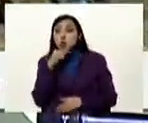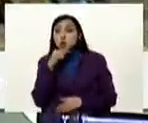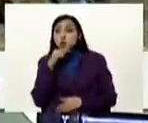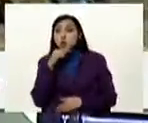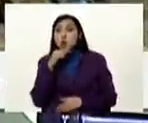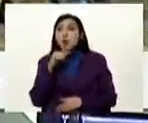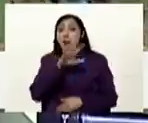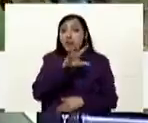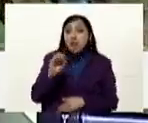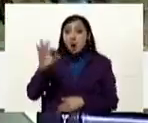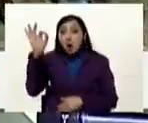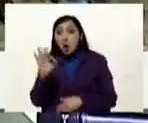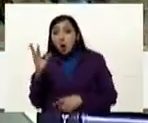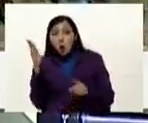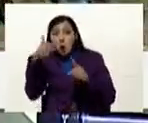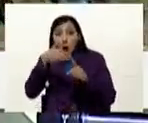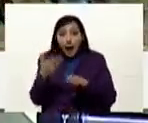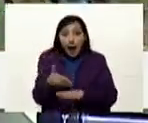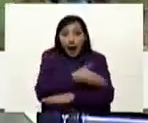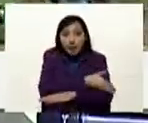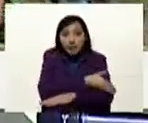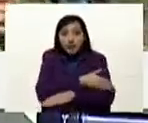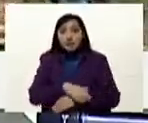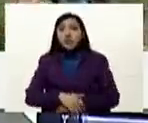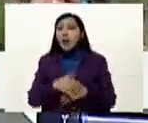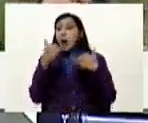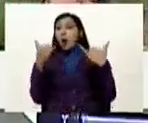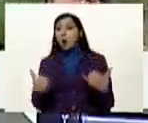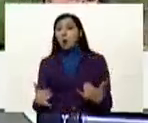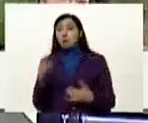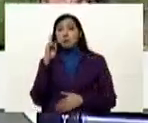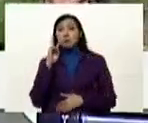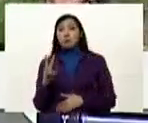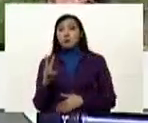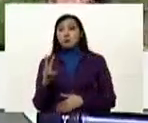al 50%. Y ahora estamos,